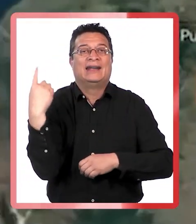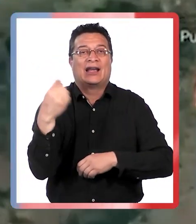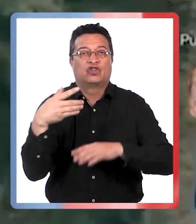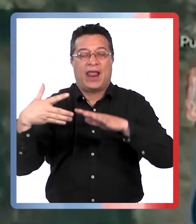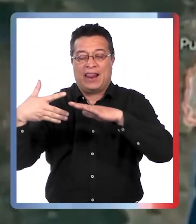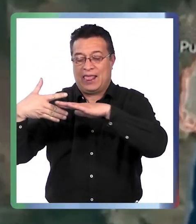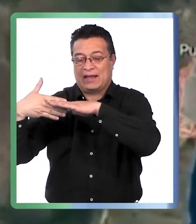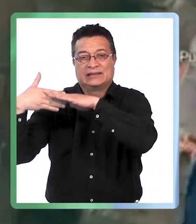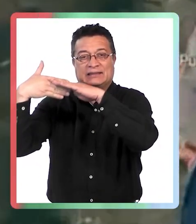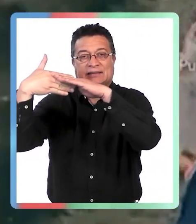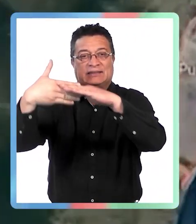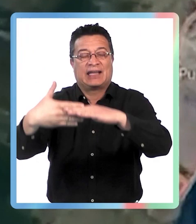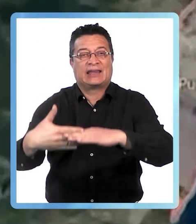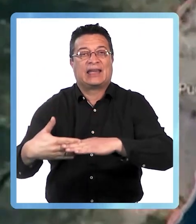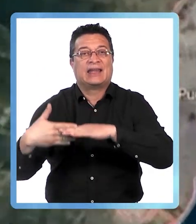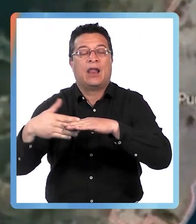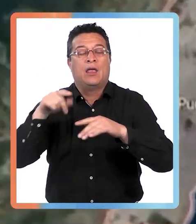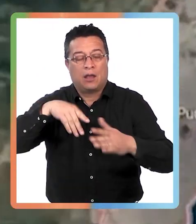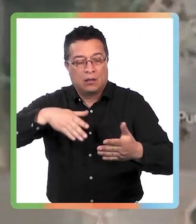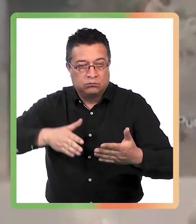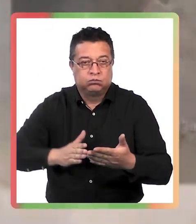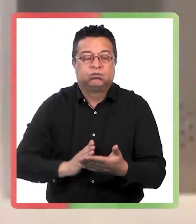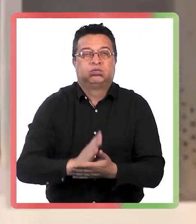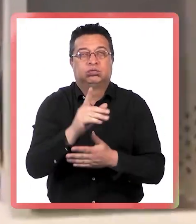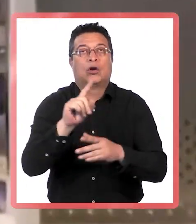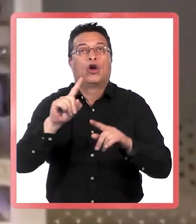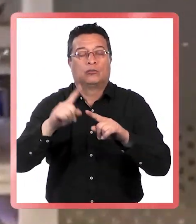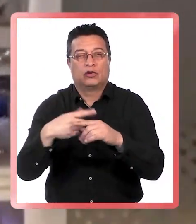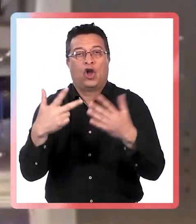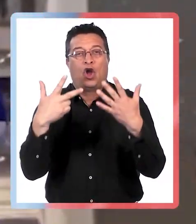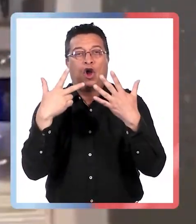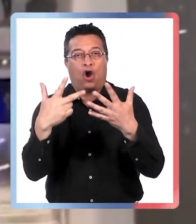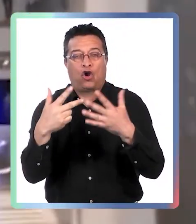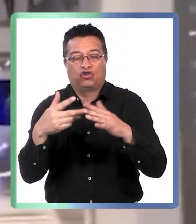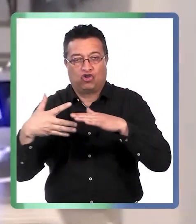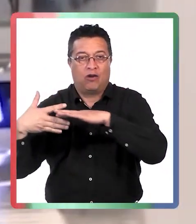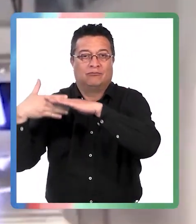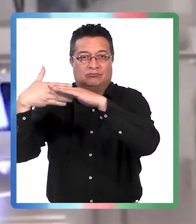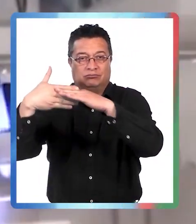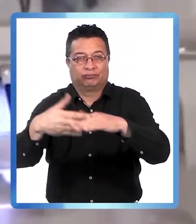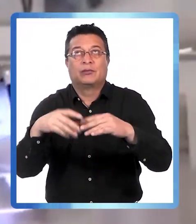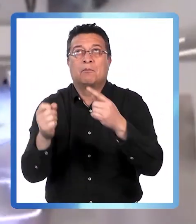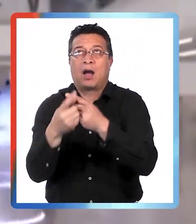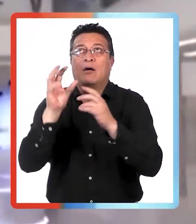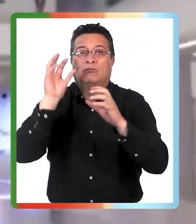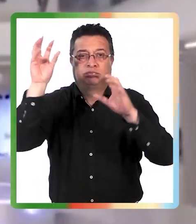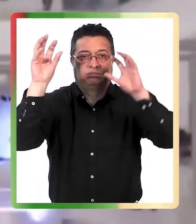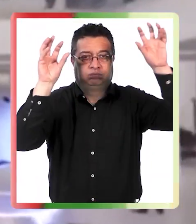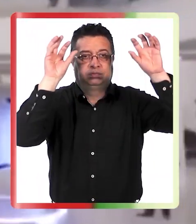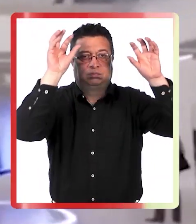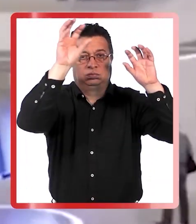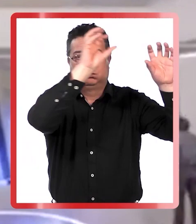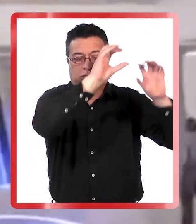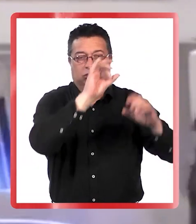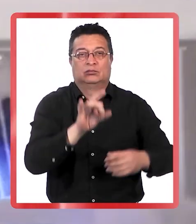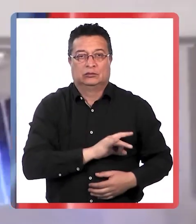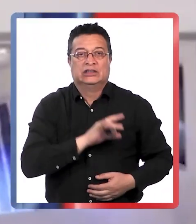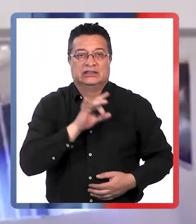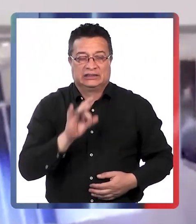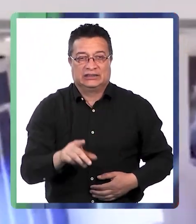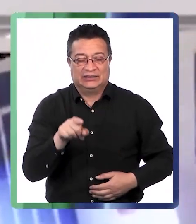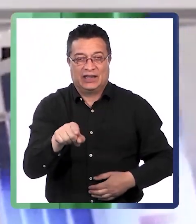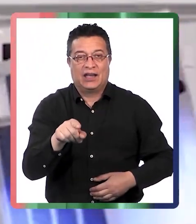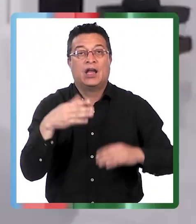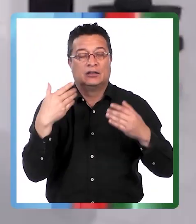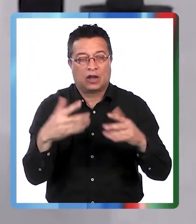y se construirá como el puntapié para el lanzamiento de 8 satélites que formarán la primera constelación satelital de Chile